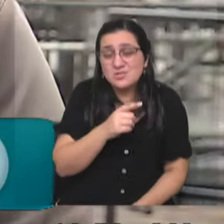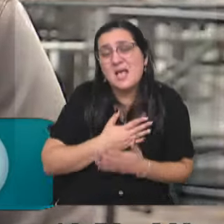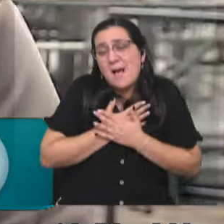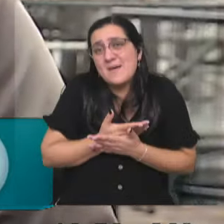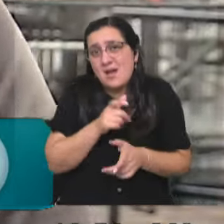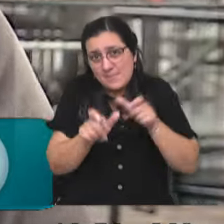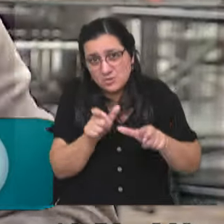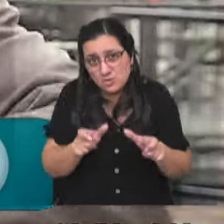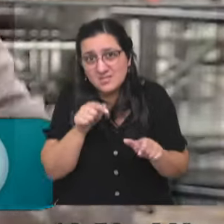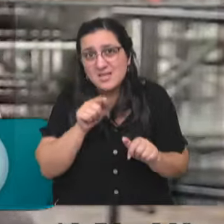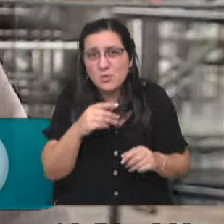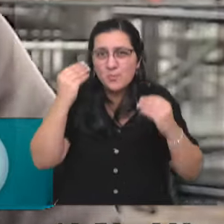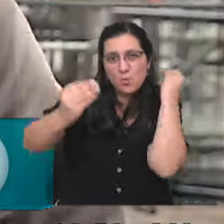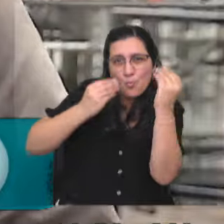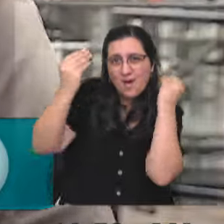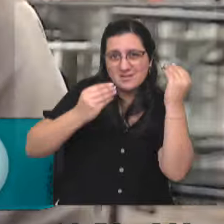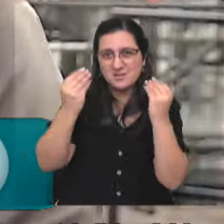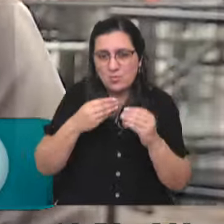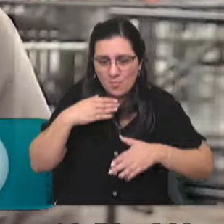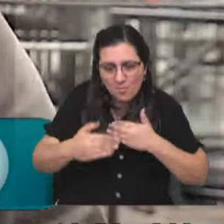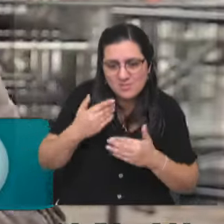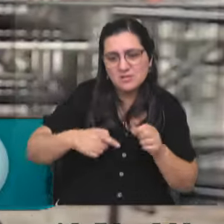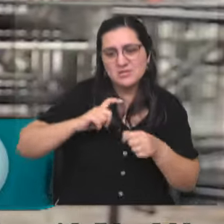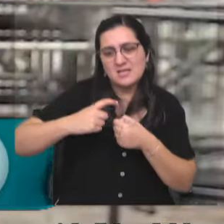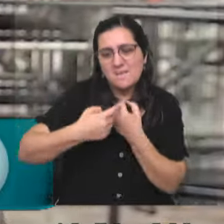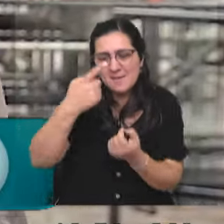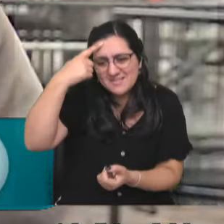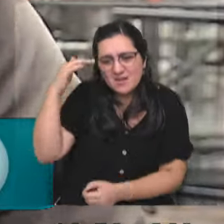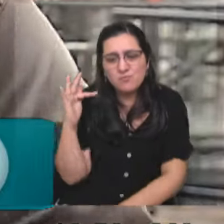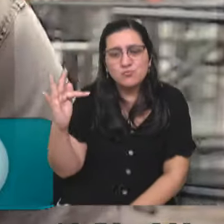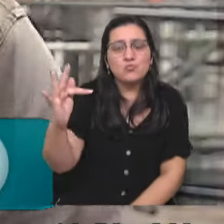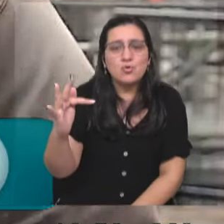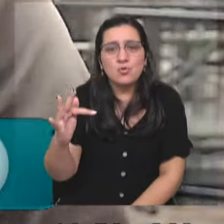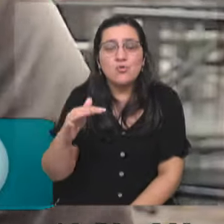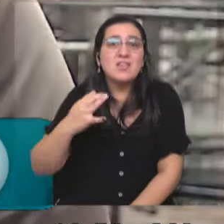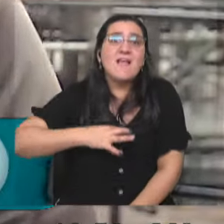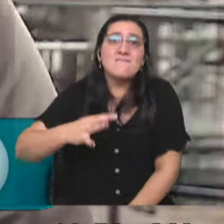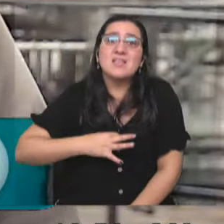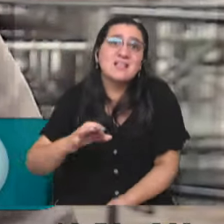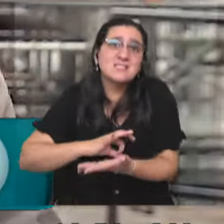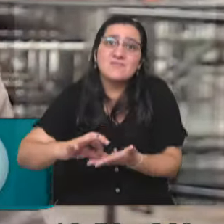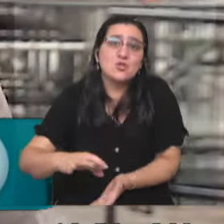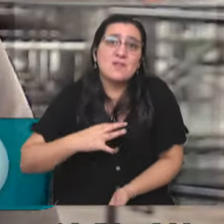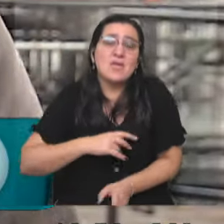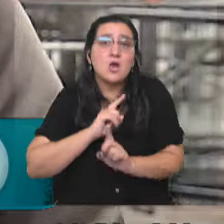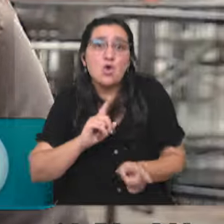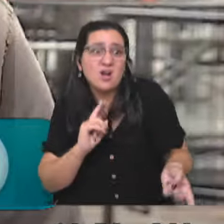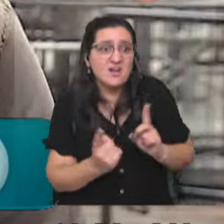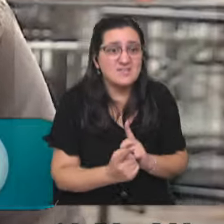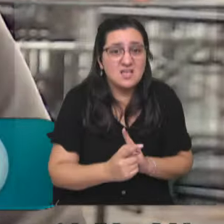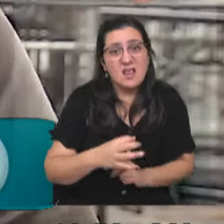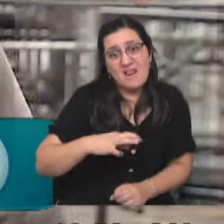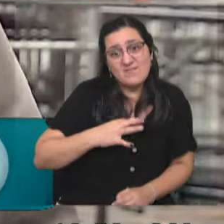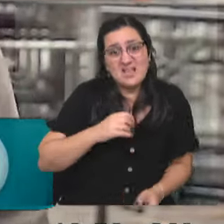la gente y eso es preocuparse como movimiento sindical para pensar un futuro en donde la vida esté al servicio de la vida y no la vida al servicio de la